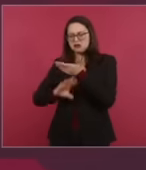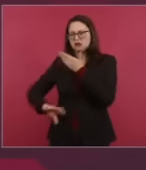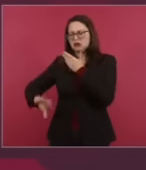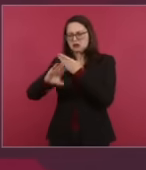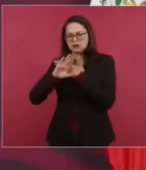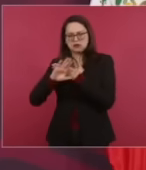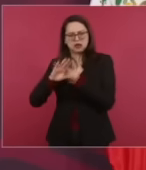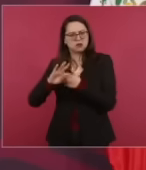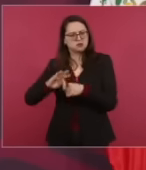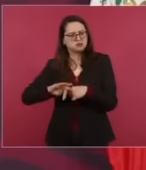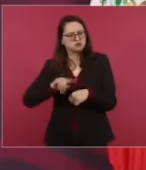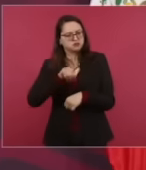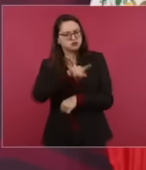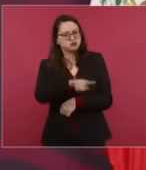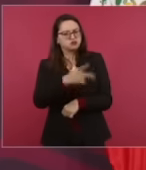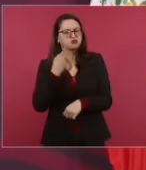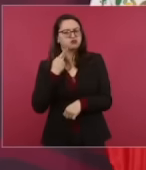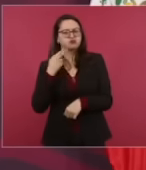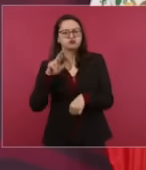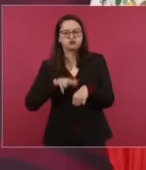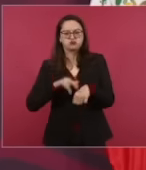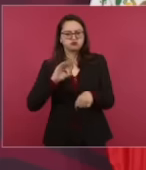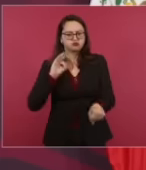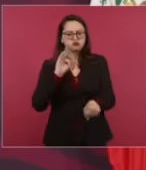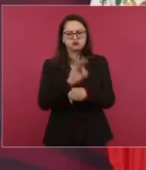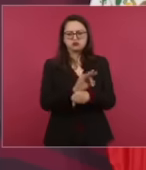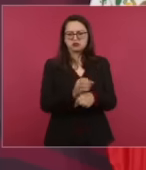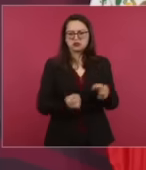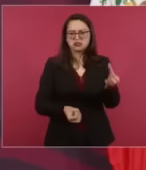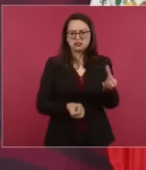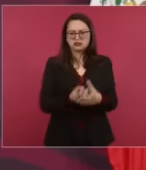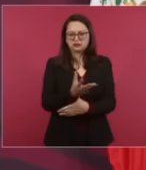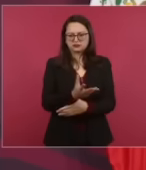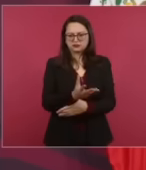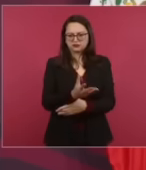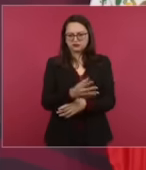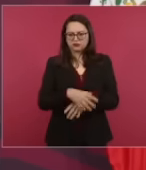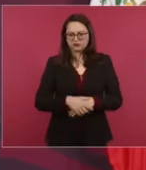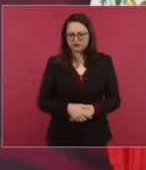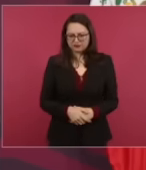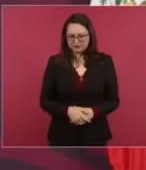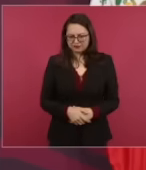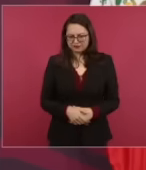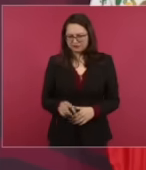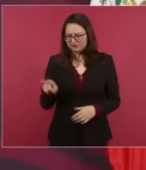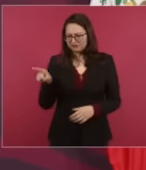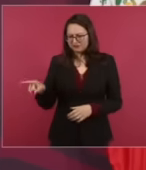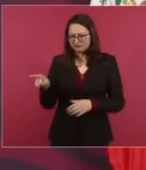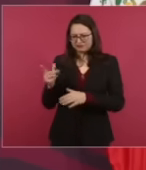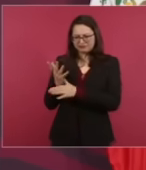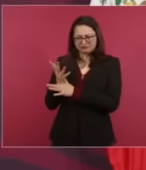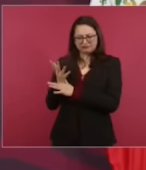grabación se dedicó a decir de que este el poder judicial estaba por encima